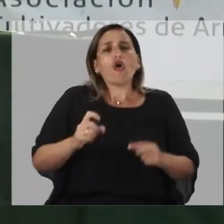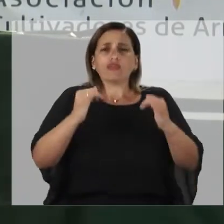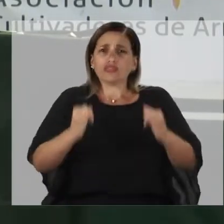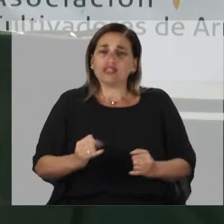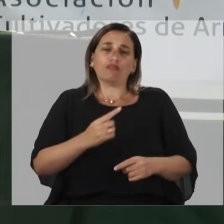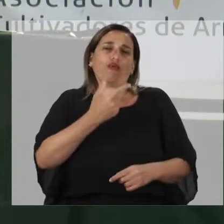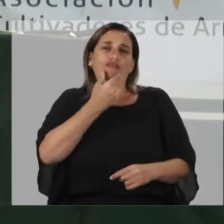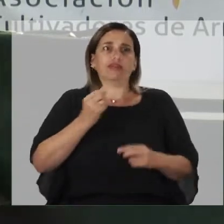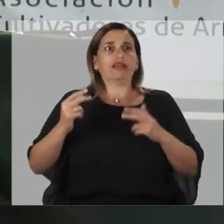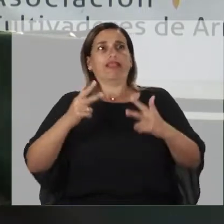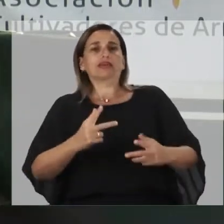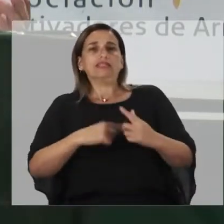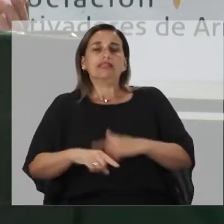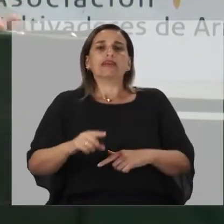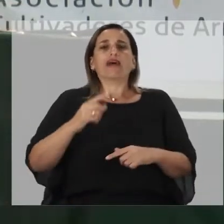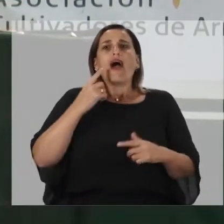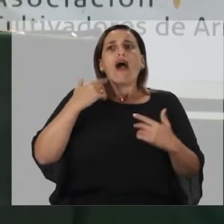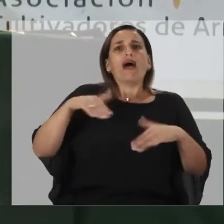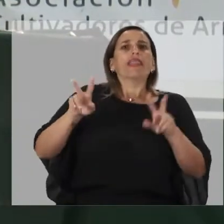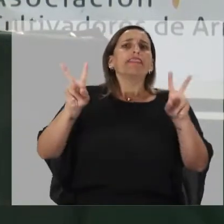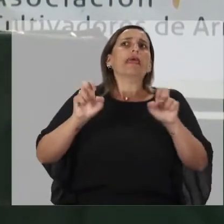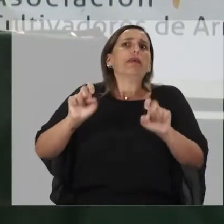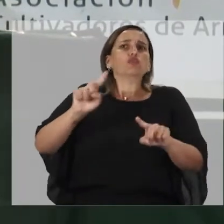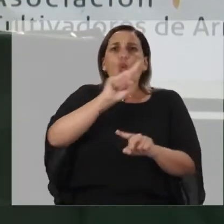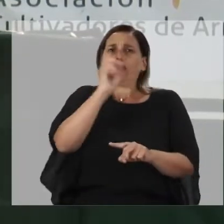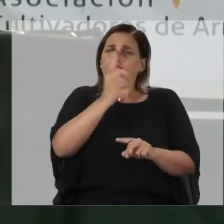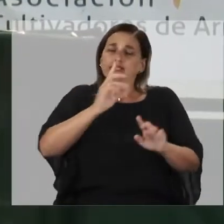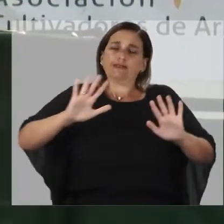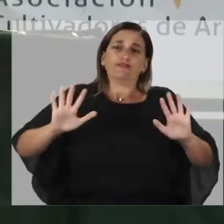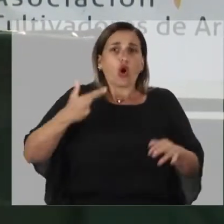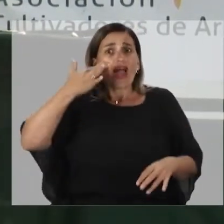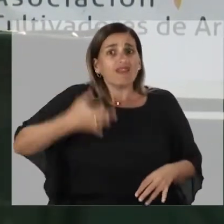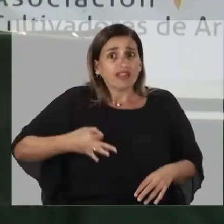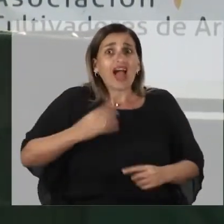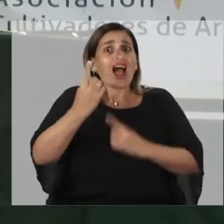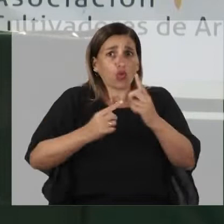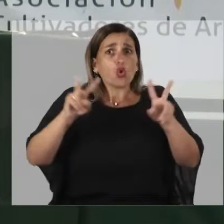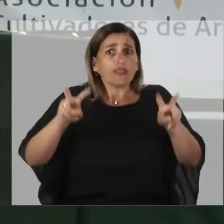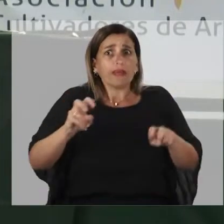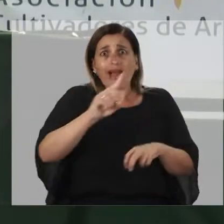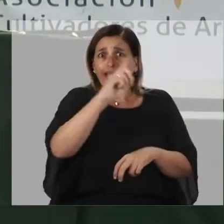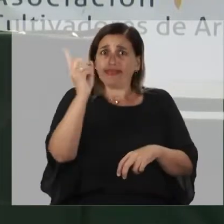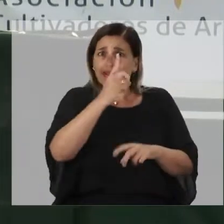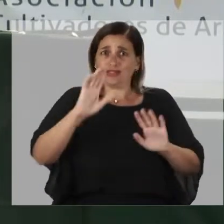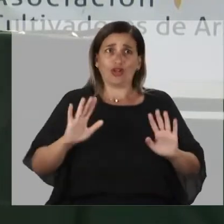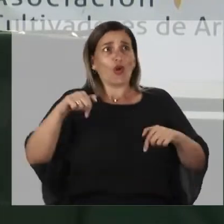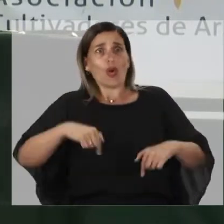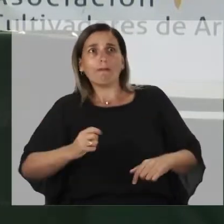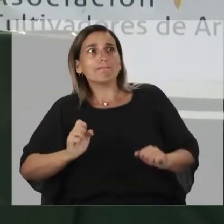Y obviamente, y sería muy fácil sacarse el lazo con la pezuña y decir son temas internacionales. Es cierto que algunos temas son